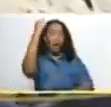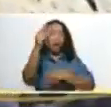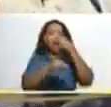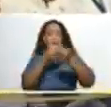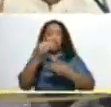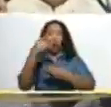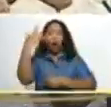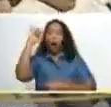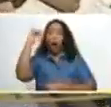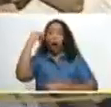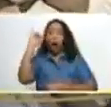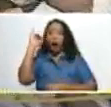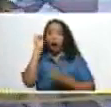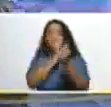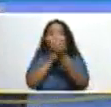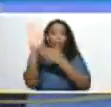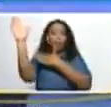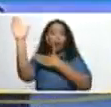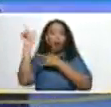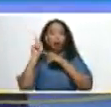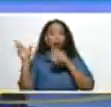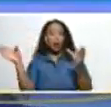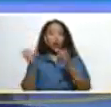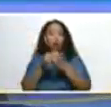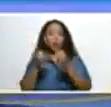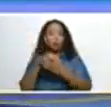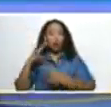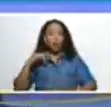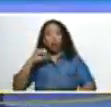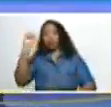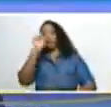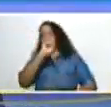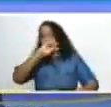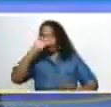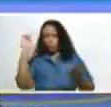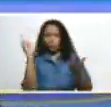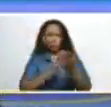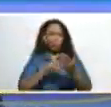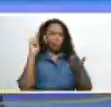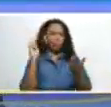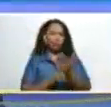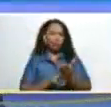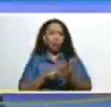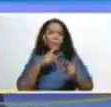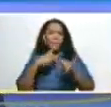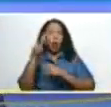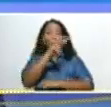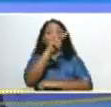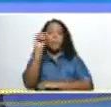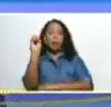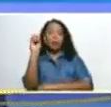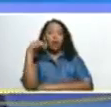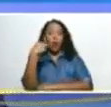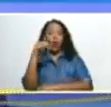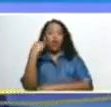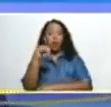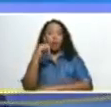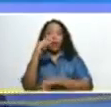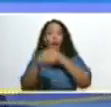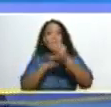existencia eterna a este cuerpo. Es verdad que el 20 de noviembre del 2001 salió el